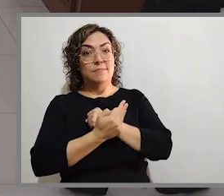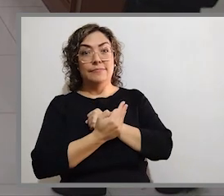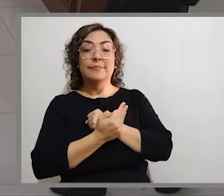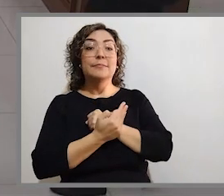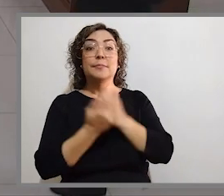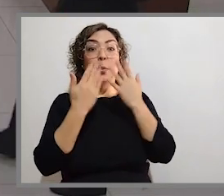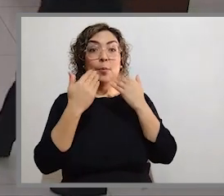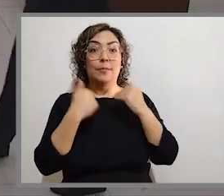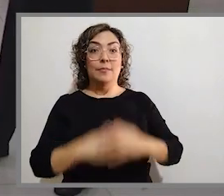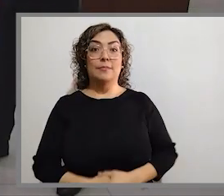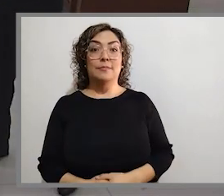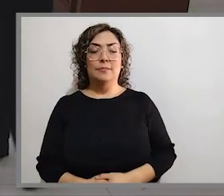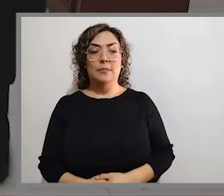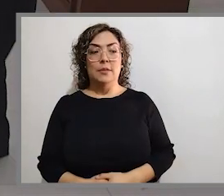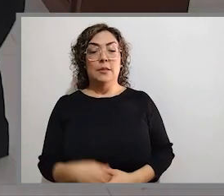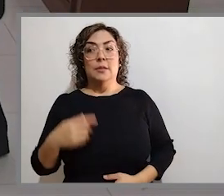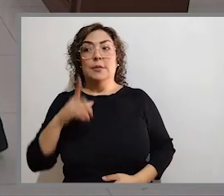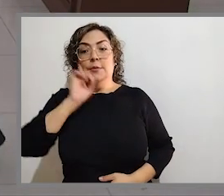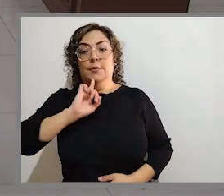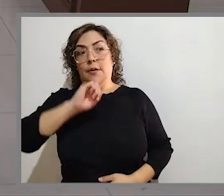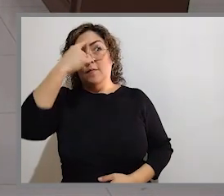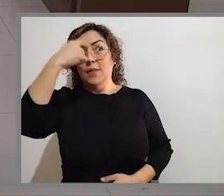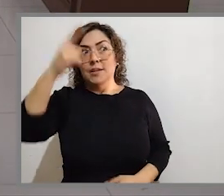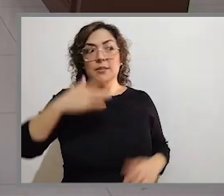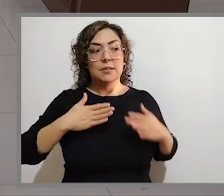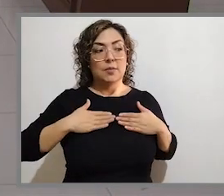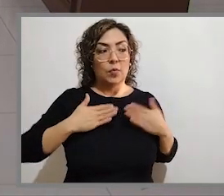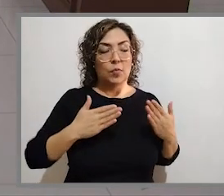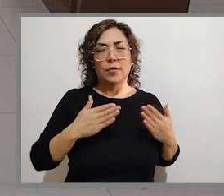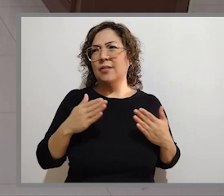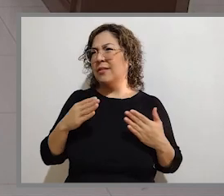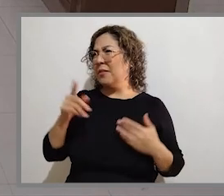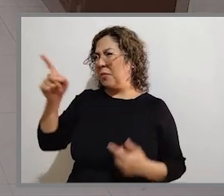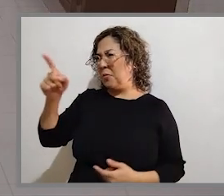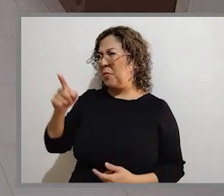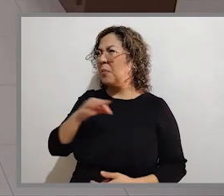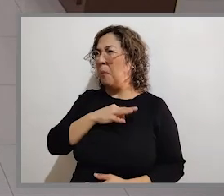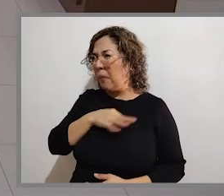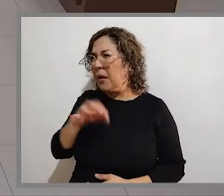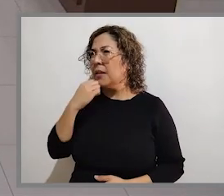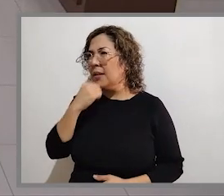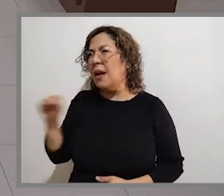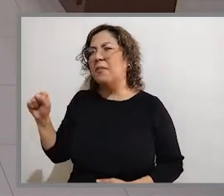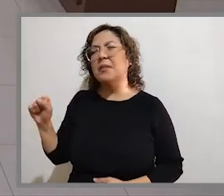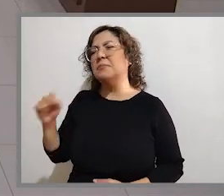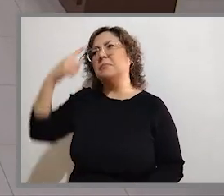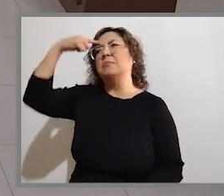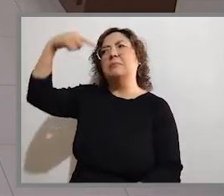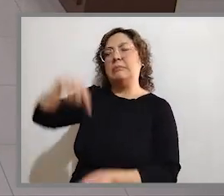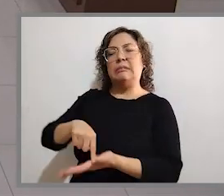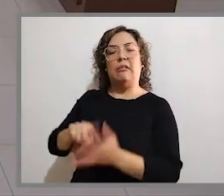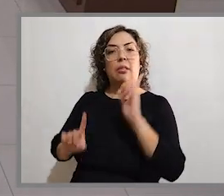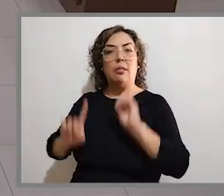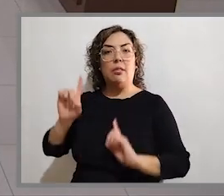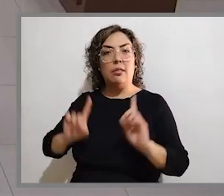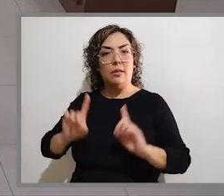donde hay una desconfianza básica a sus capacidades, a su derecho. Este tema de la